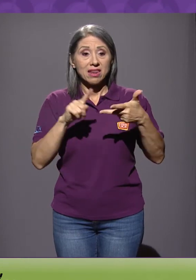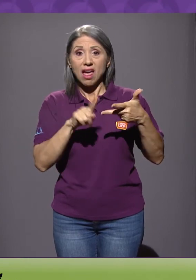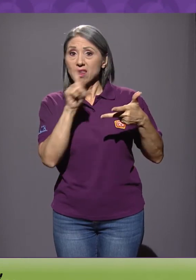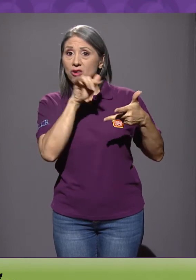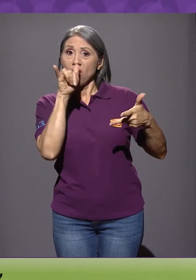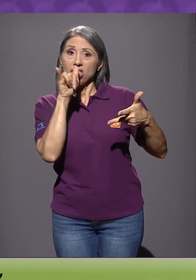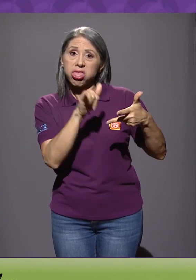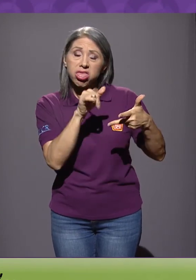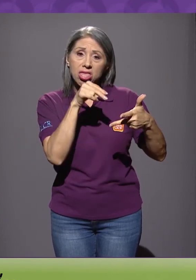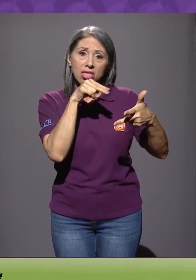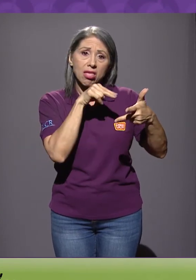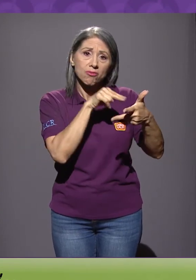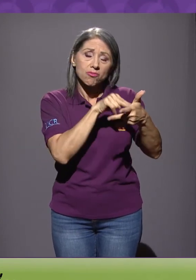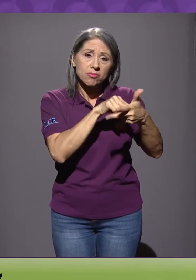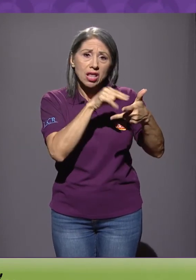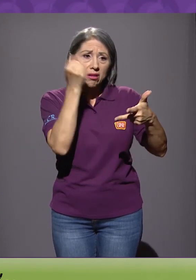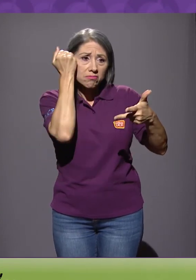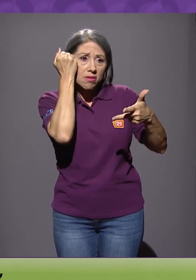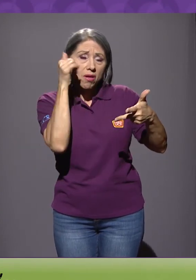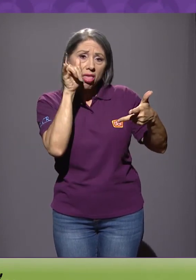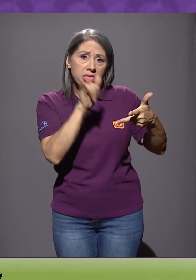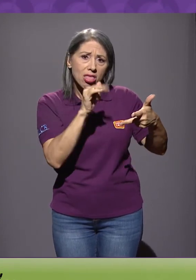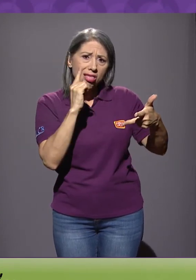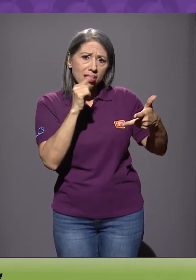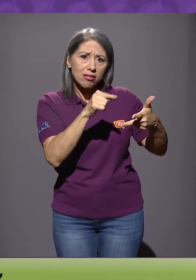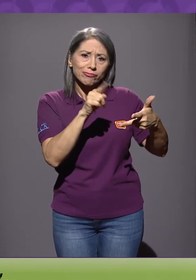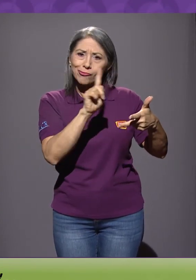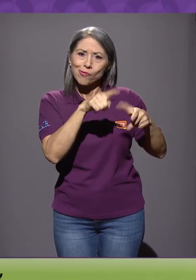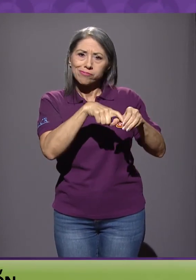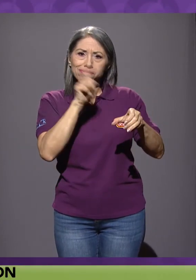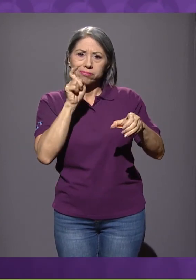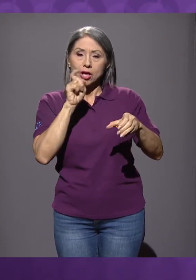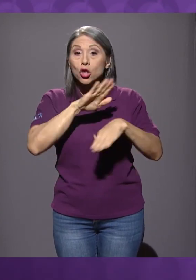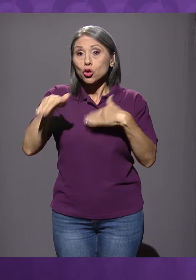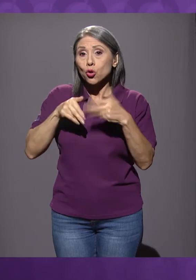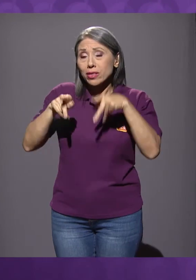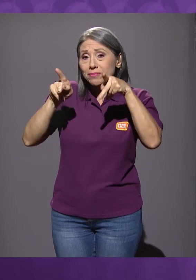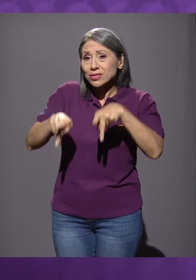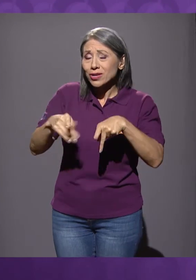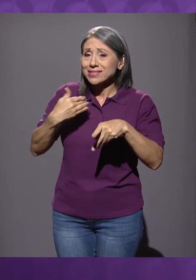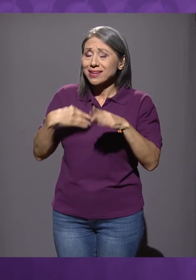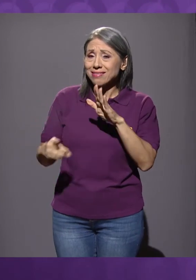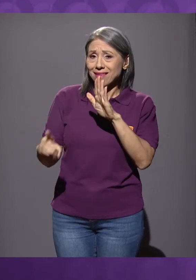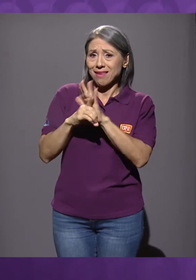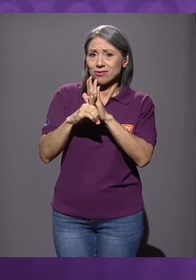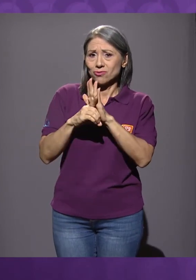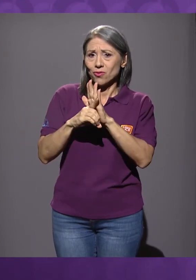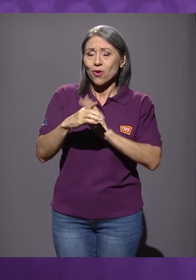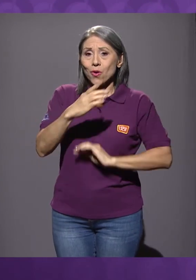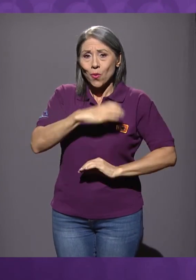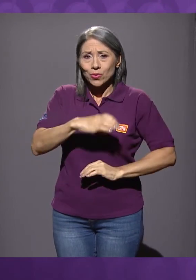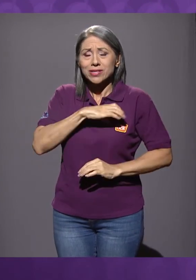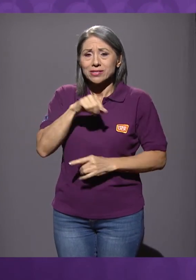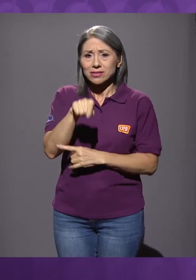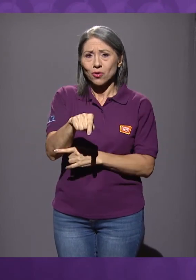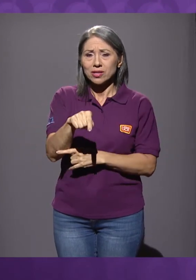justamente es eso, es un derecho, es decir, todas y todos debemos tener acceso a eso, vida digna, es decir, condiciones que ya hemos dicho para